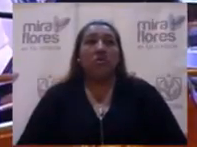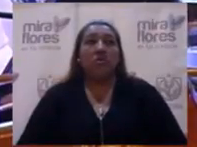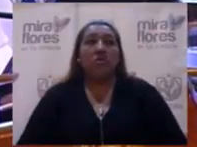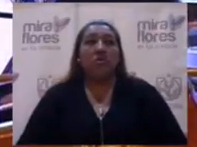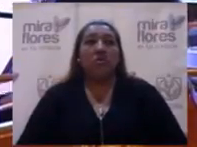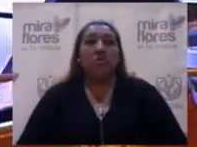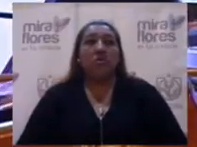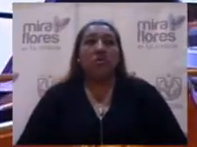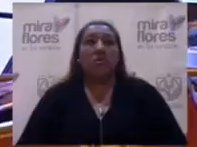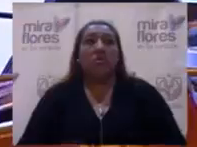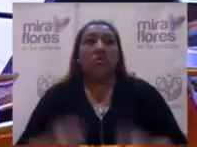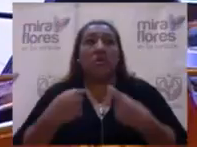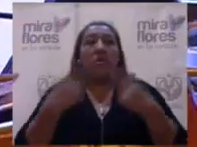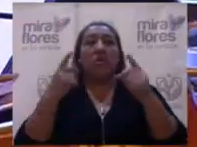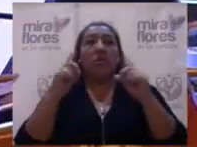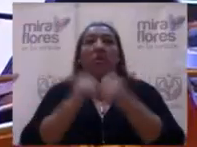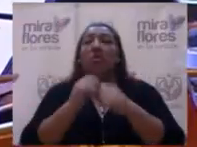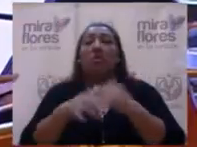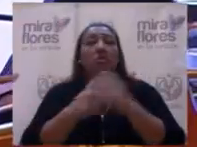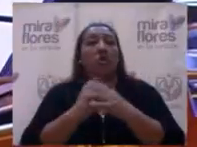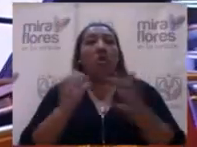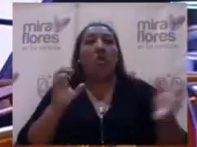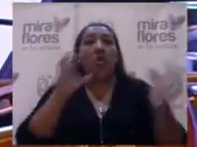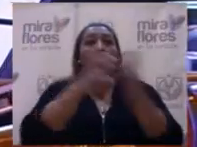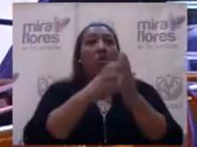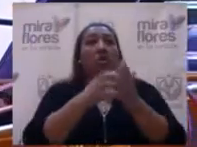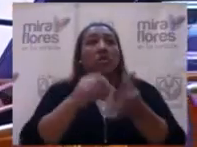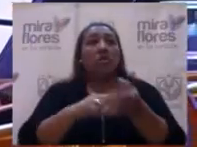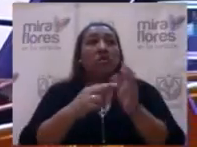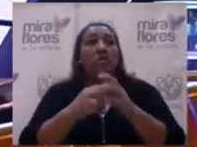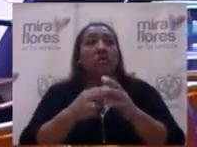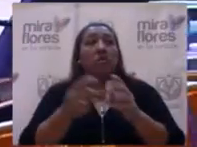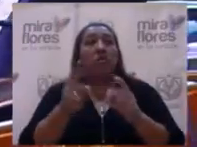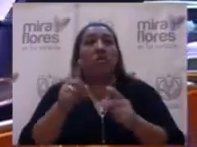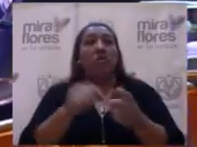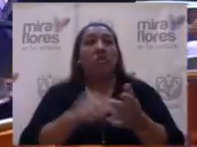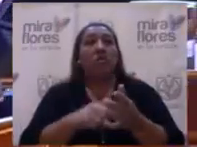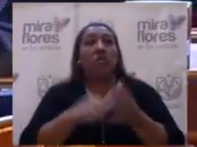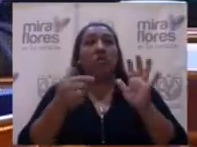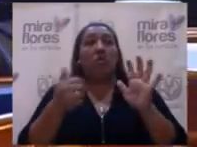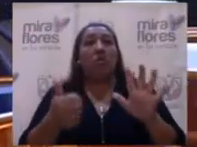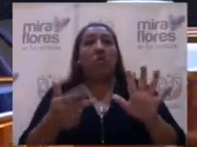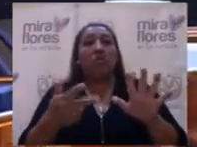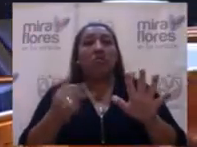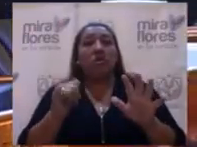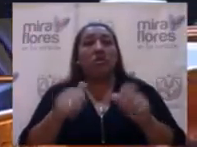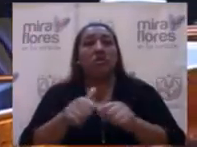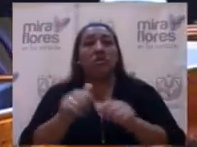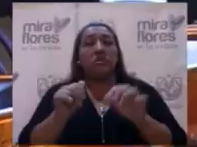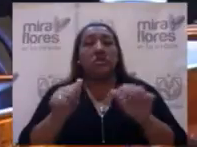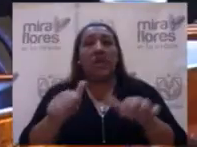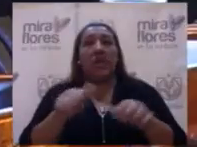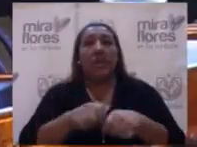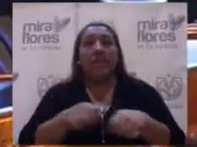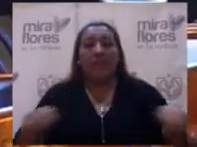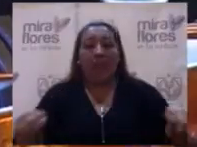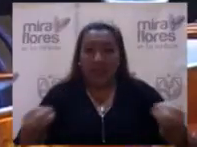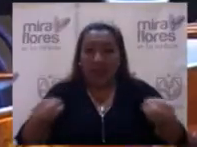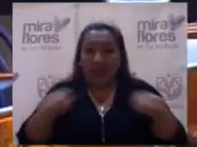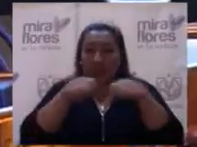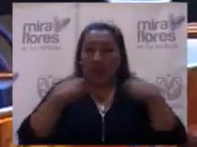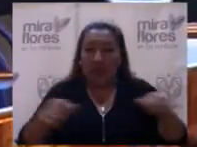todo porque las medidas de los logos que se van a colocar son de 1.8 y 6 metros. 1.8 por 6